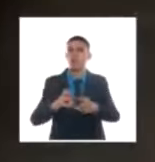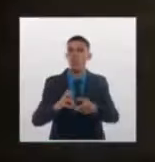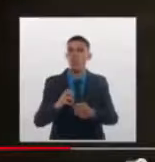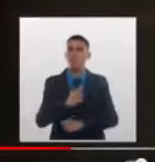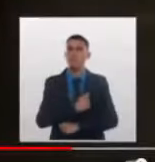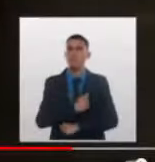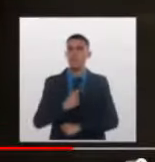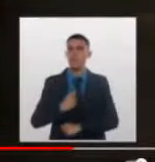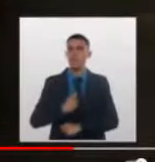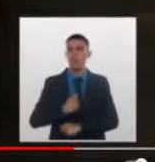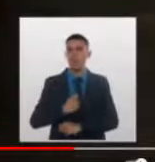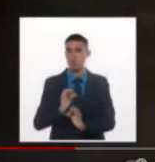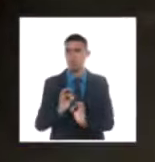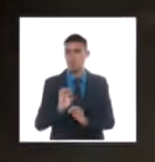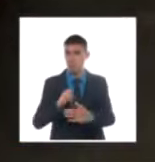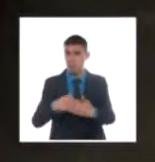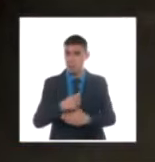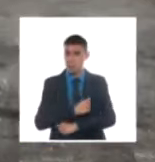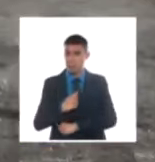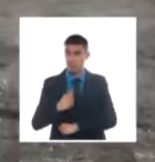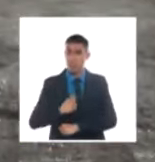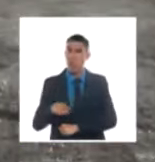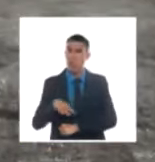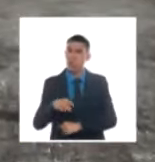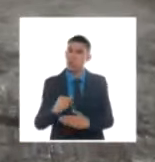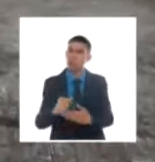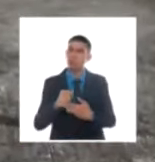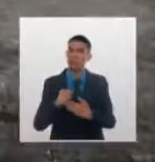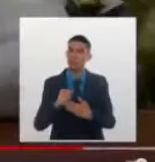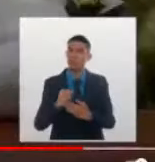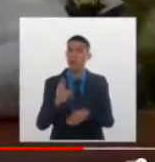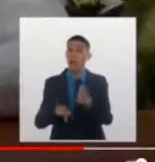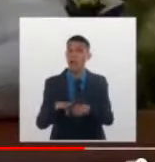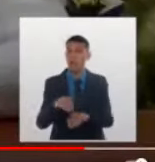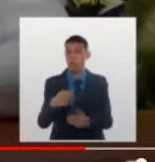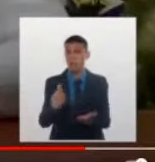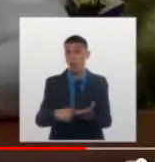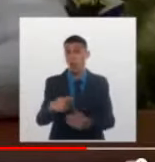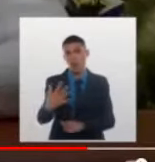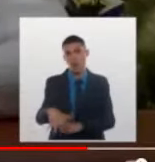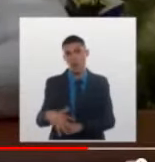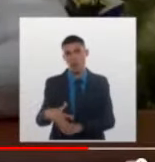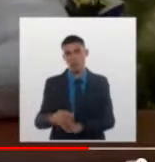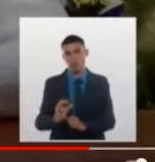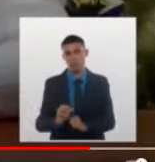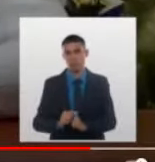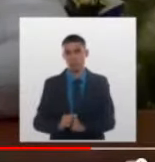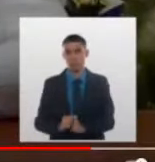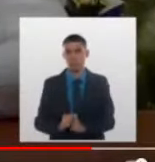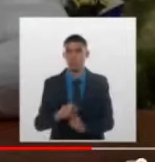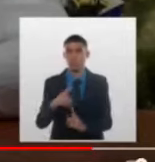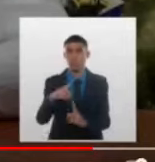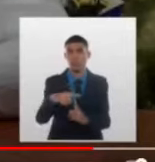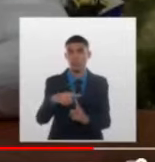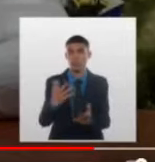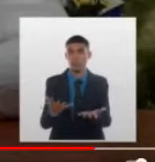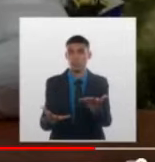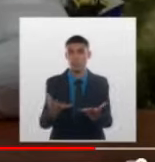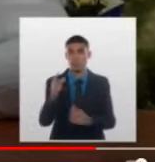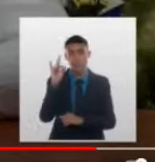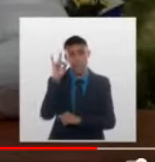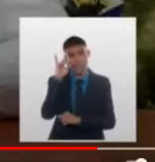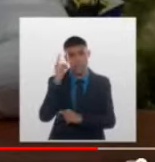estatal, aunque en ocasiones ha implicado un costo elevado. Hoy nosotros, la tonelada de leche que